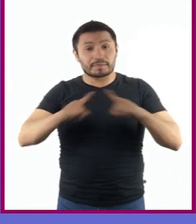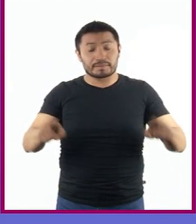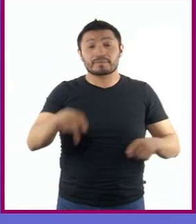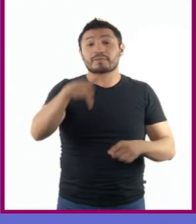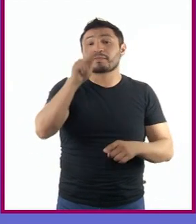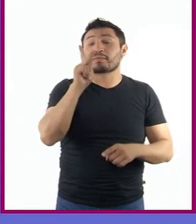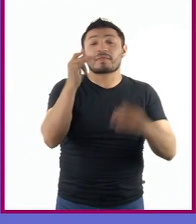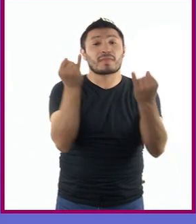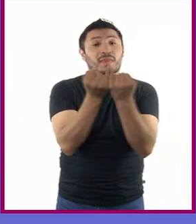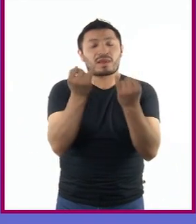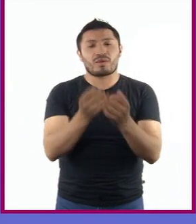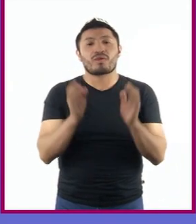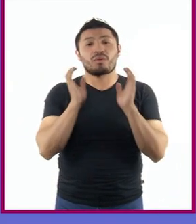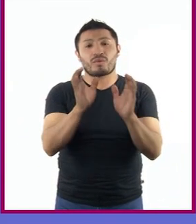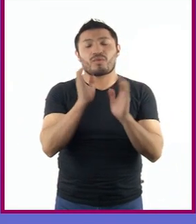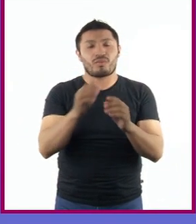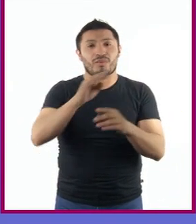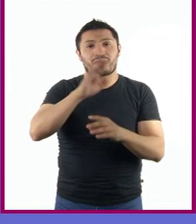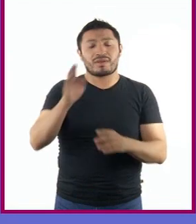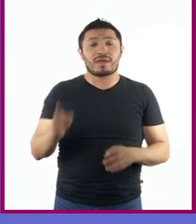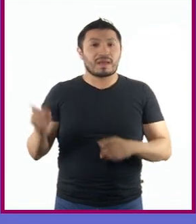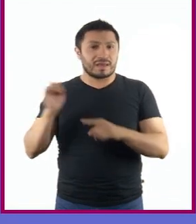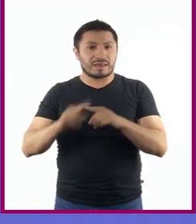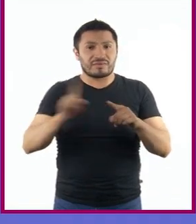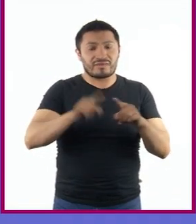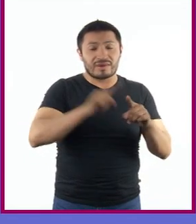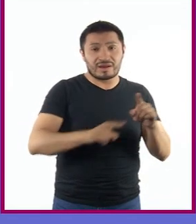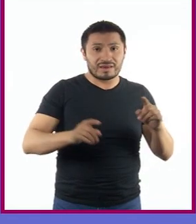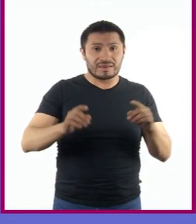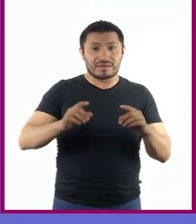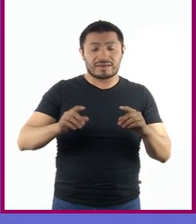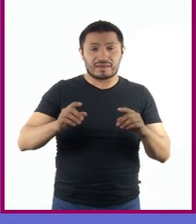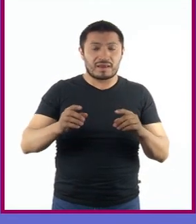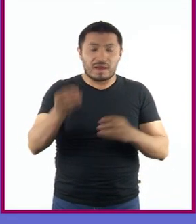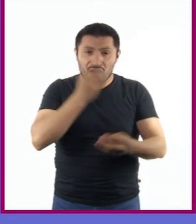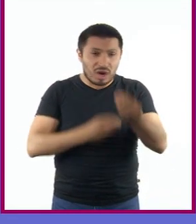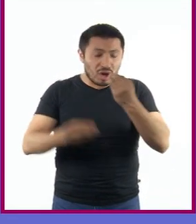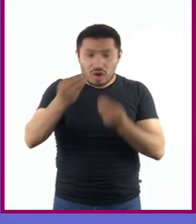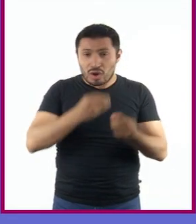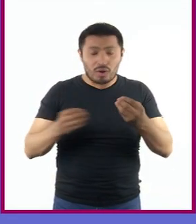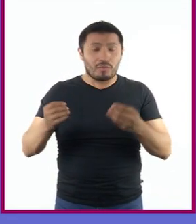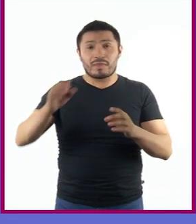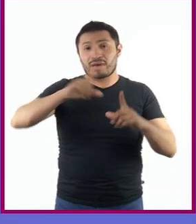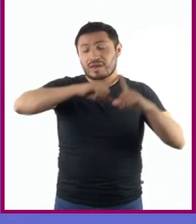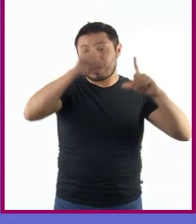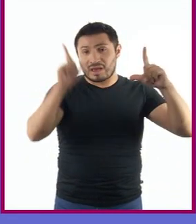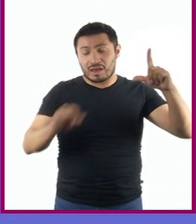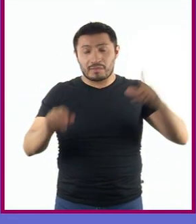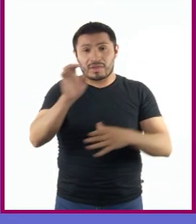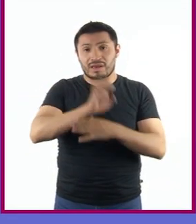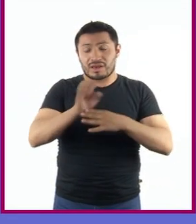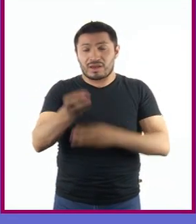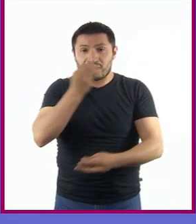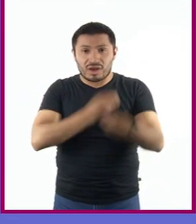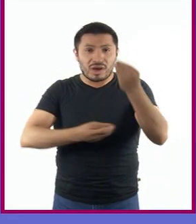además conservamos la agrobiodiversidad de nuestro país. Así es que consumamos alimentos de raíces mexicanas, los